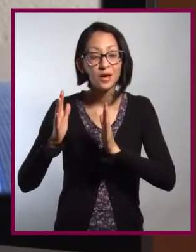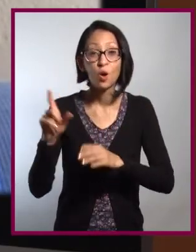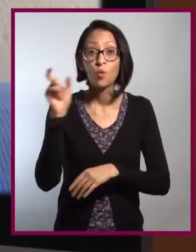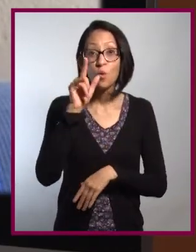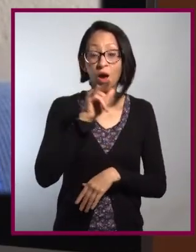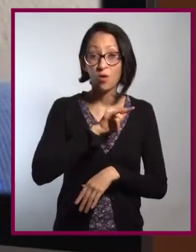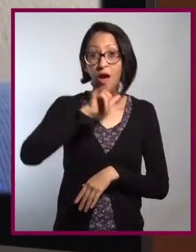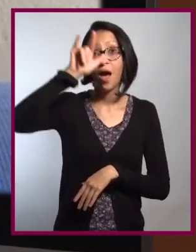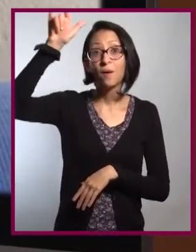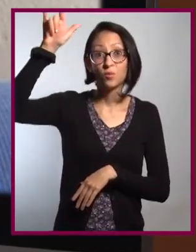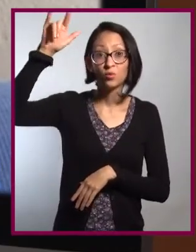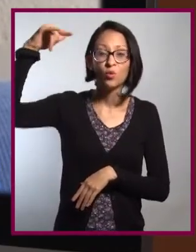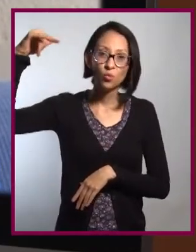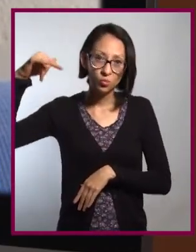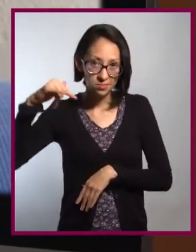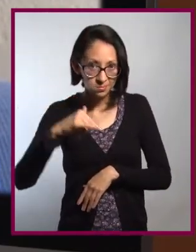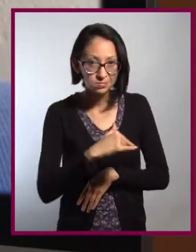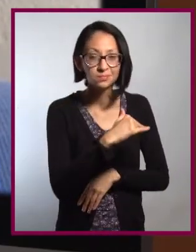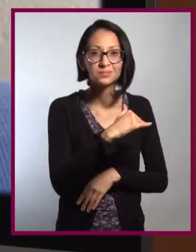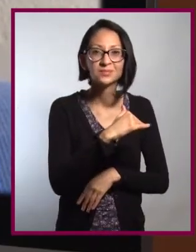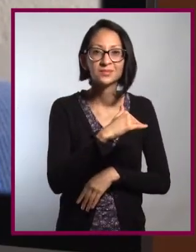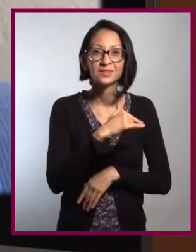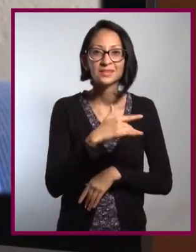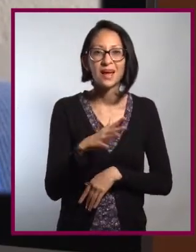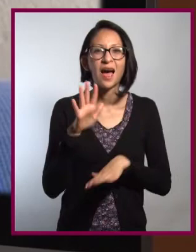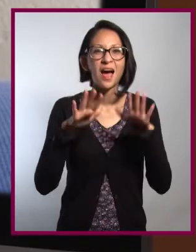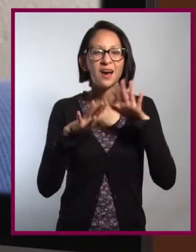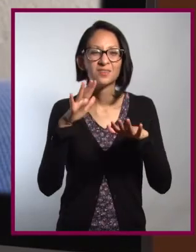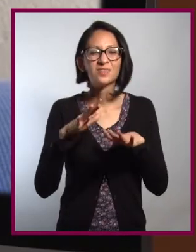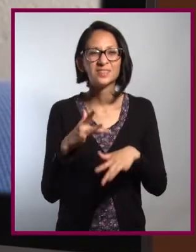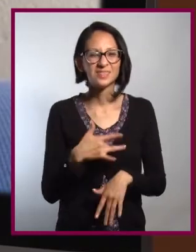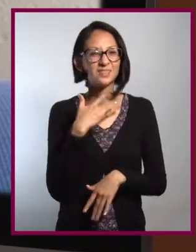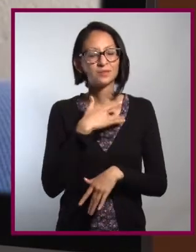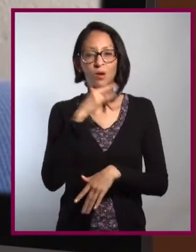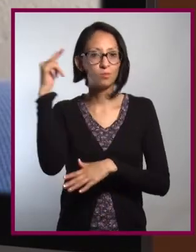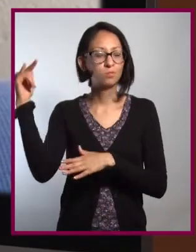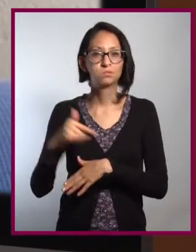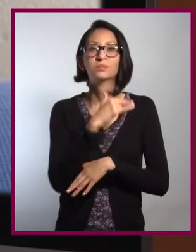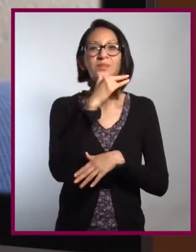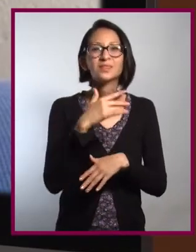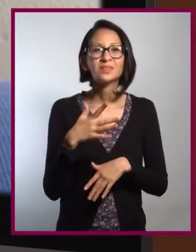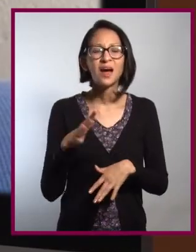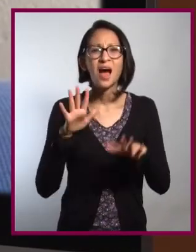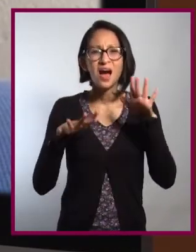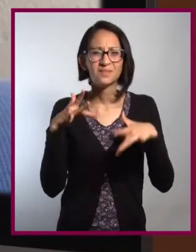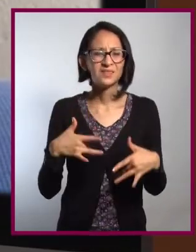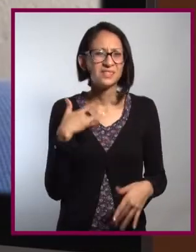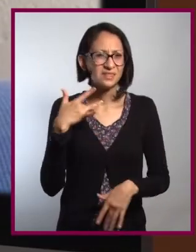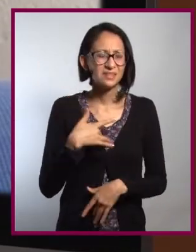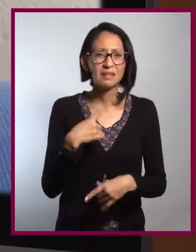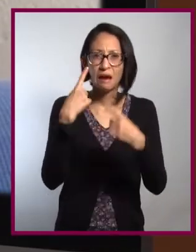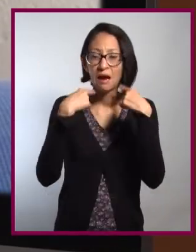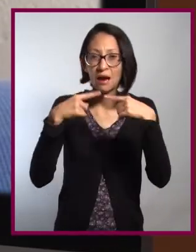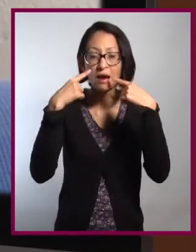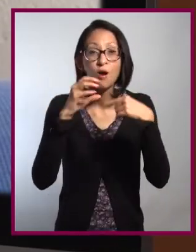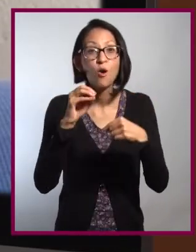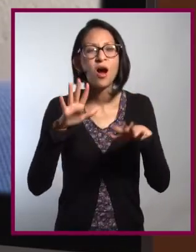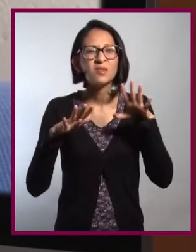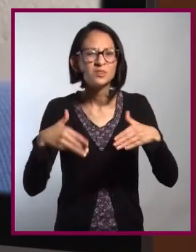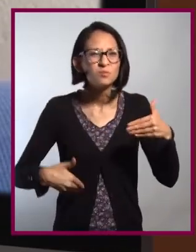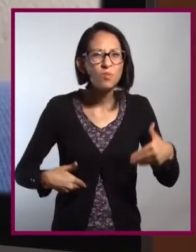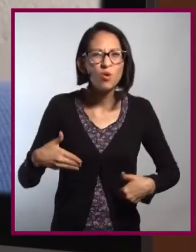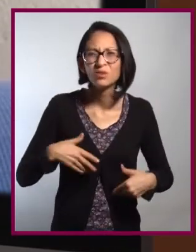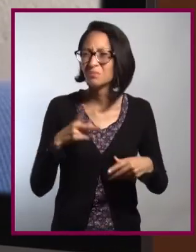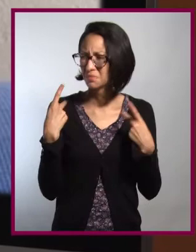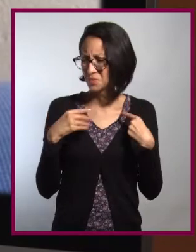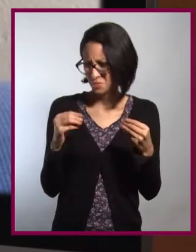asciende o desciende, particularmente de forma muy brusca, abrupta, pues suelen empezar a llorar, se sienten molestos y a veces uno no entiende por qué, y pues es por